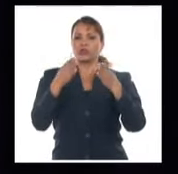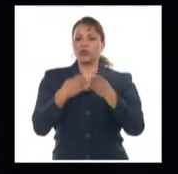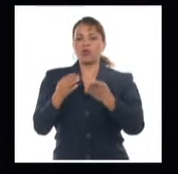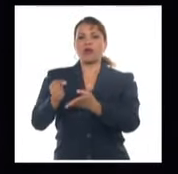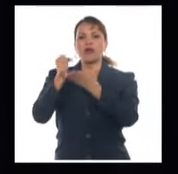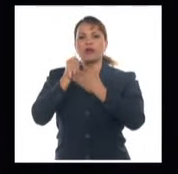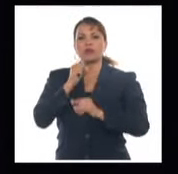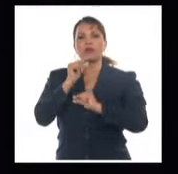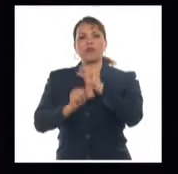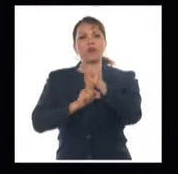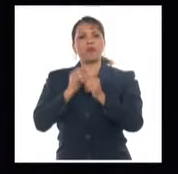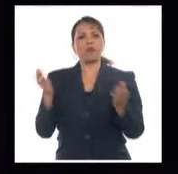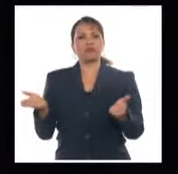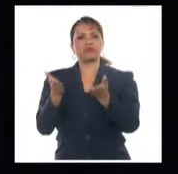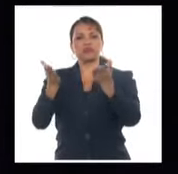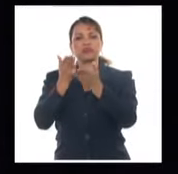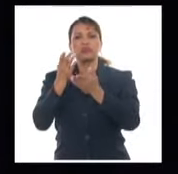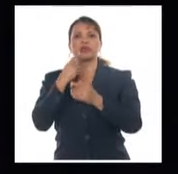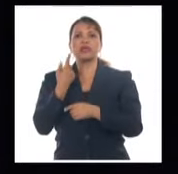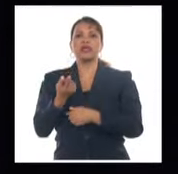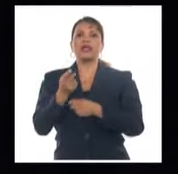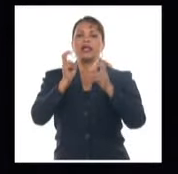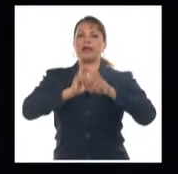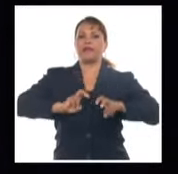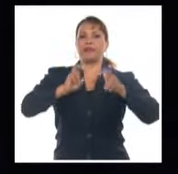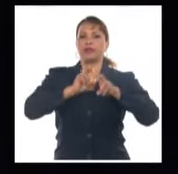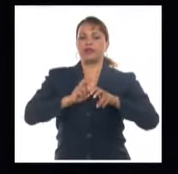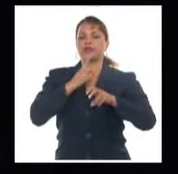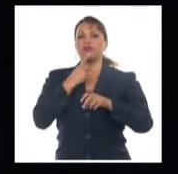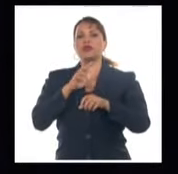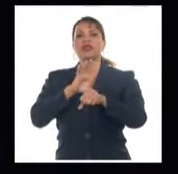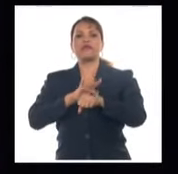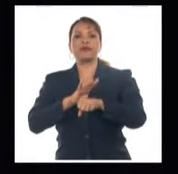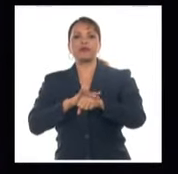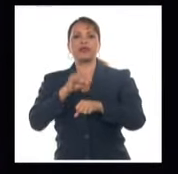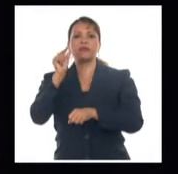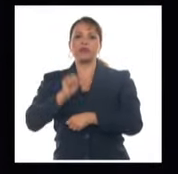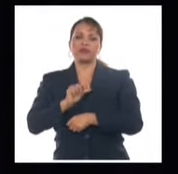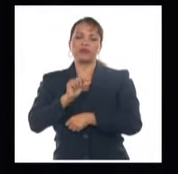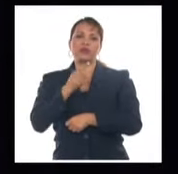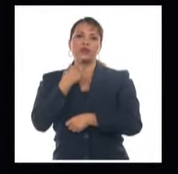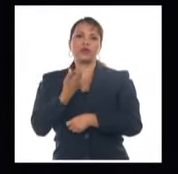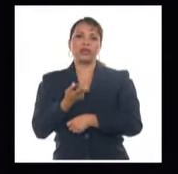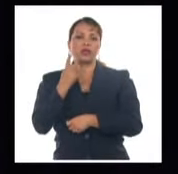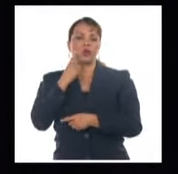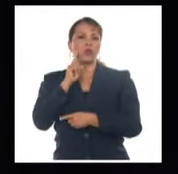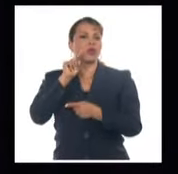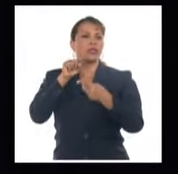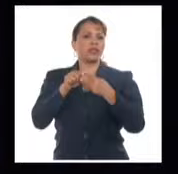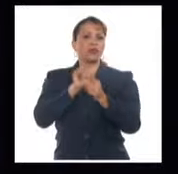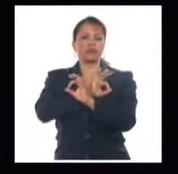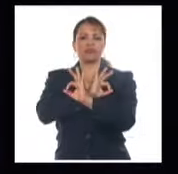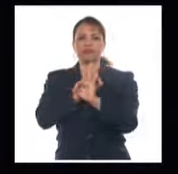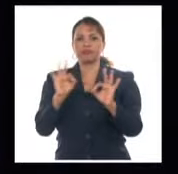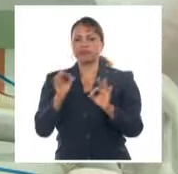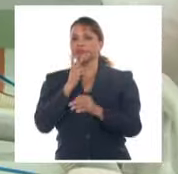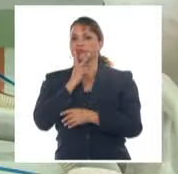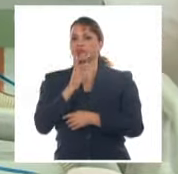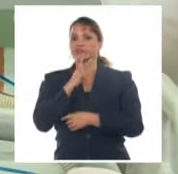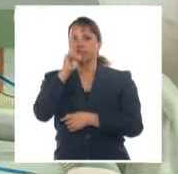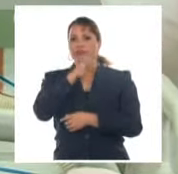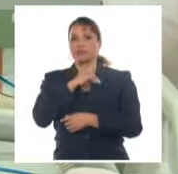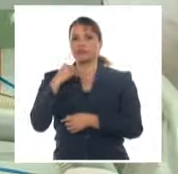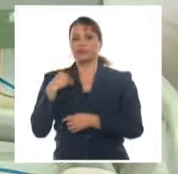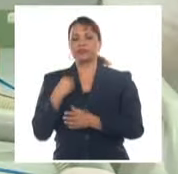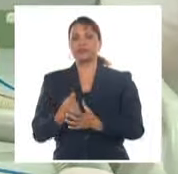avanzar en las terapéuticas de nuestros pacientes de Cara a Elevar la calidad de la atención médica